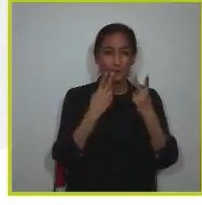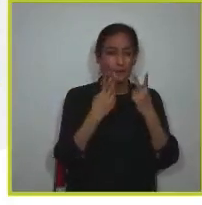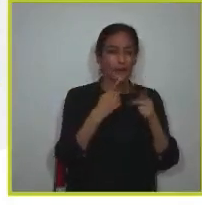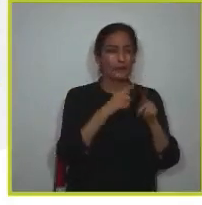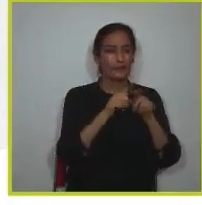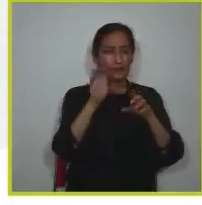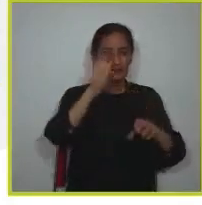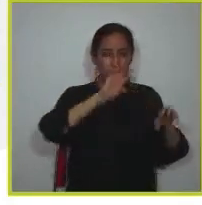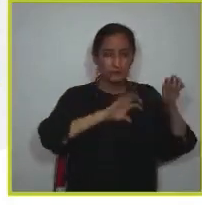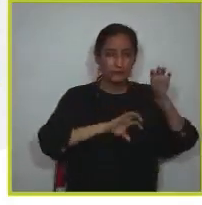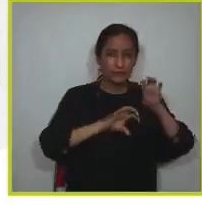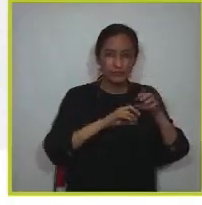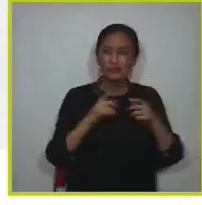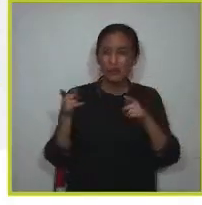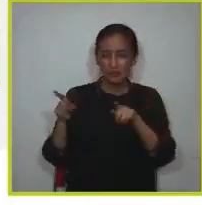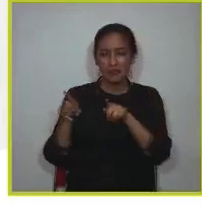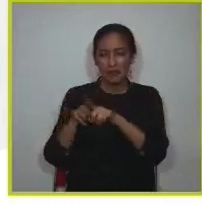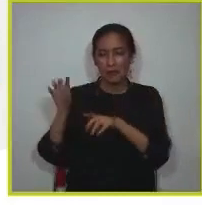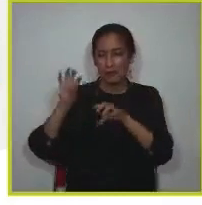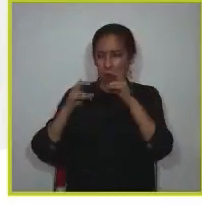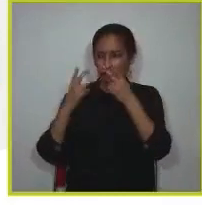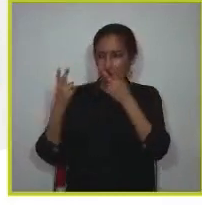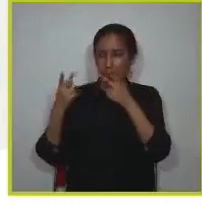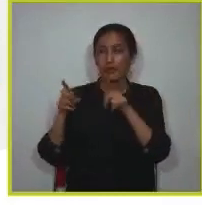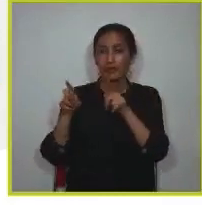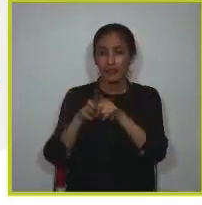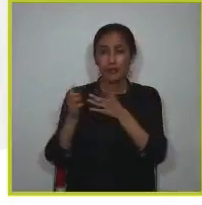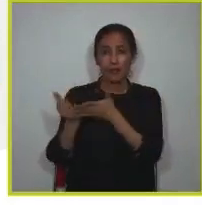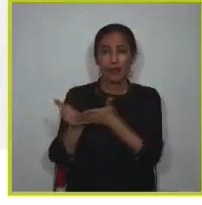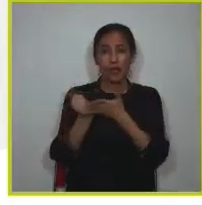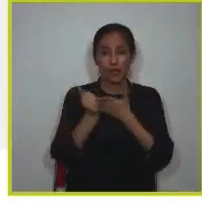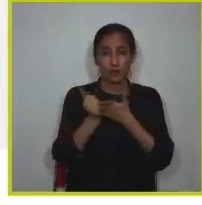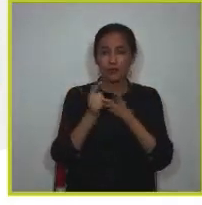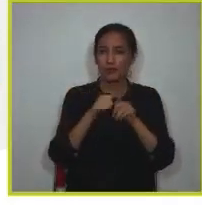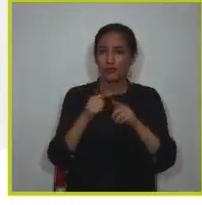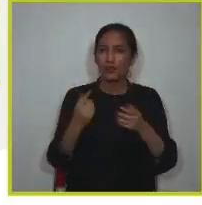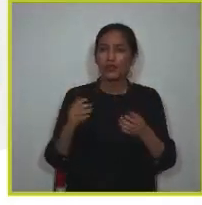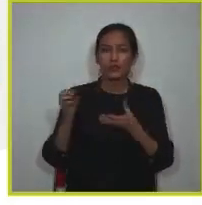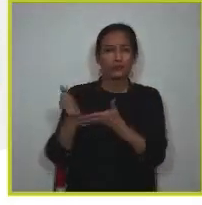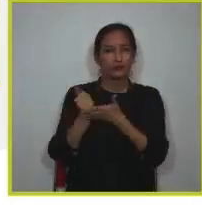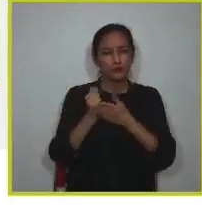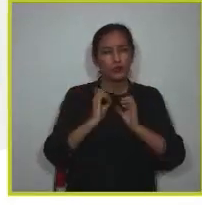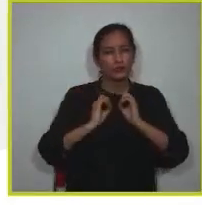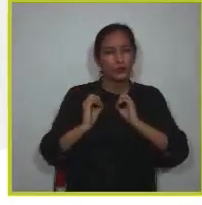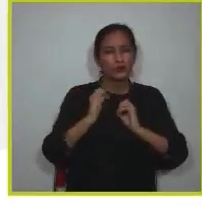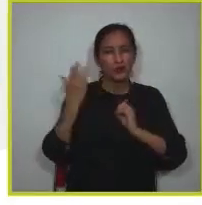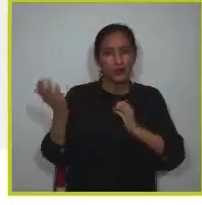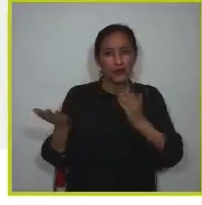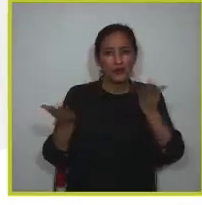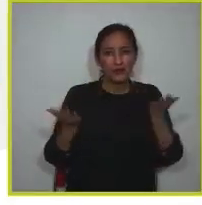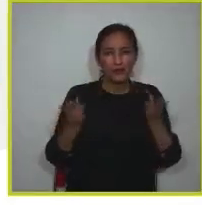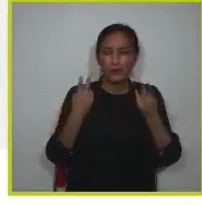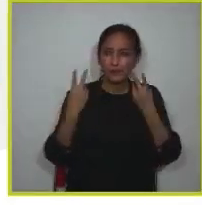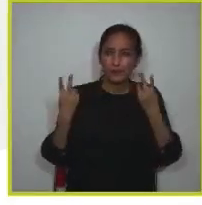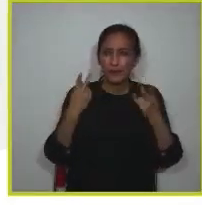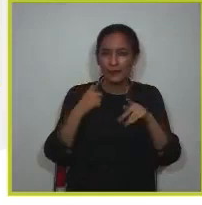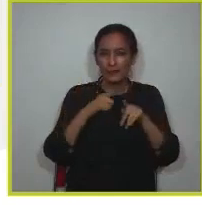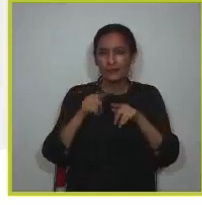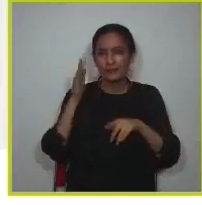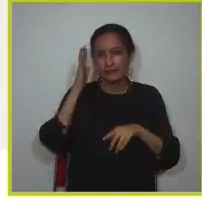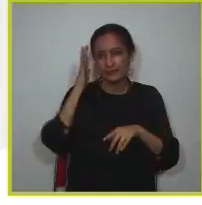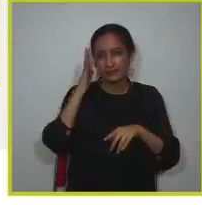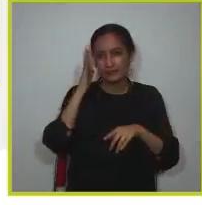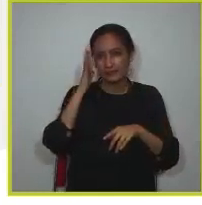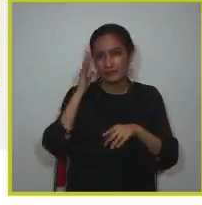de la ciencia pero también nos están ayudando a encontrar soluciones basadas en la evidencia del saber